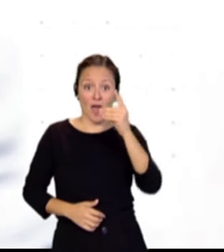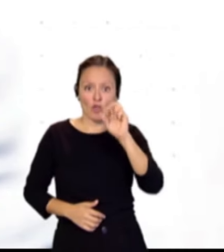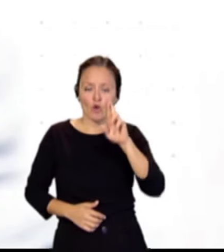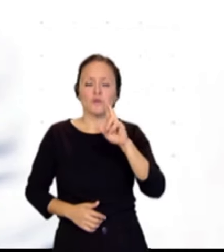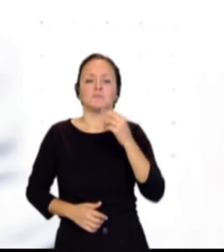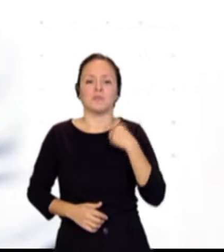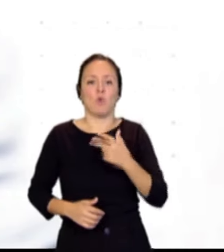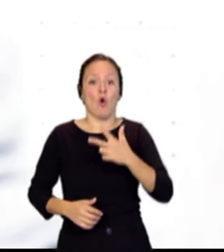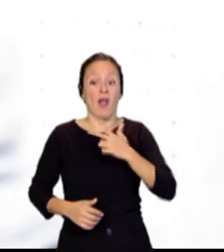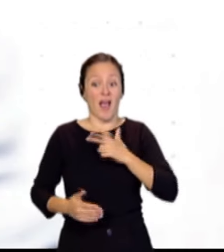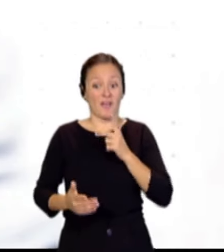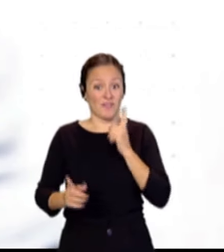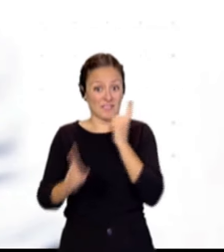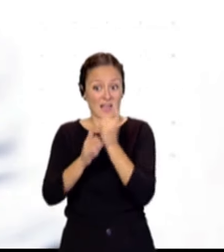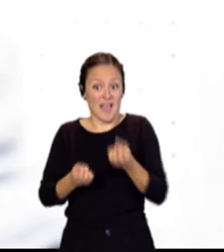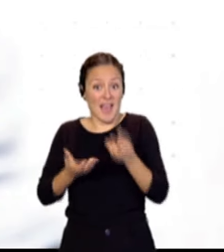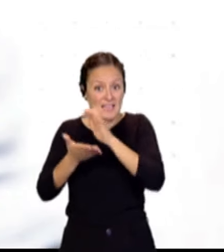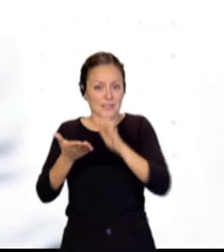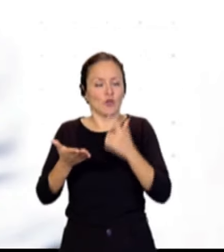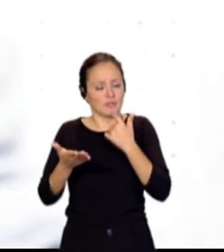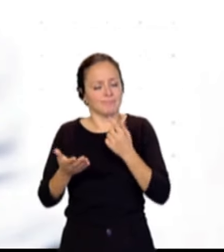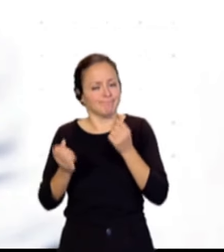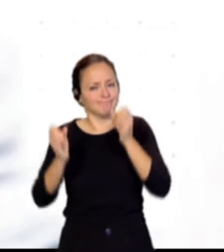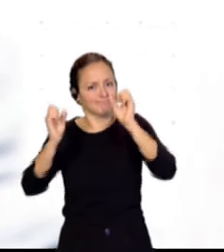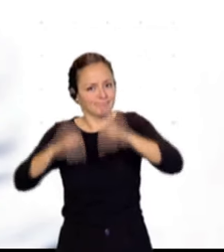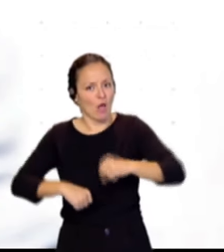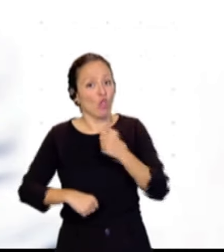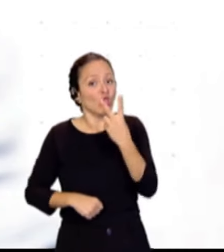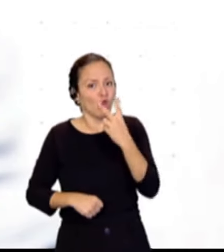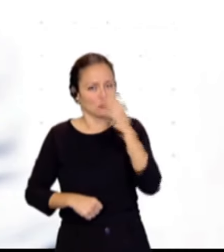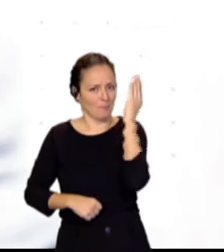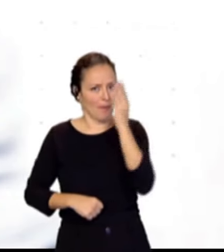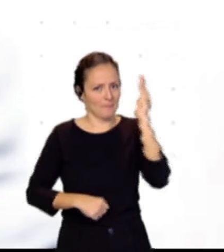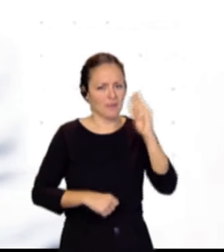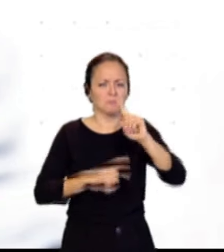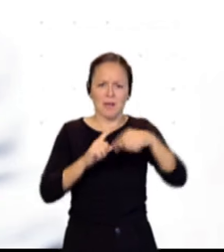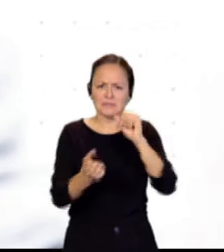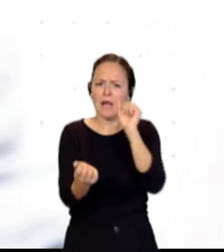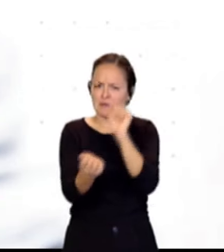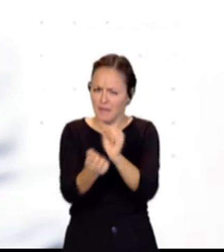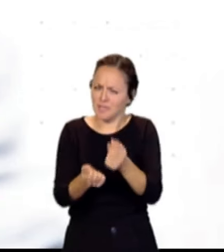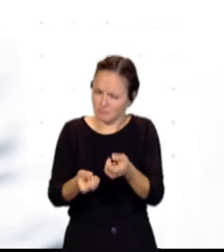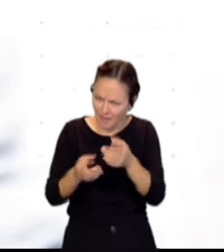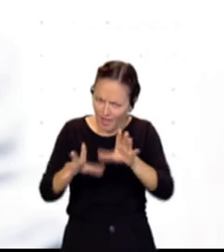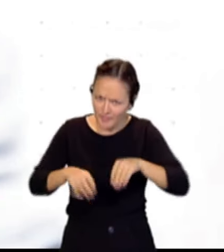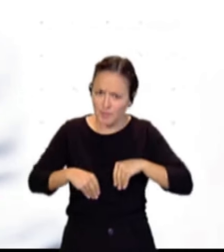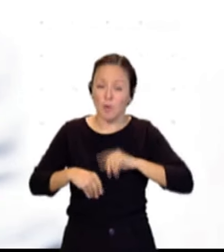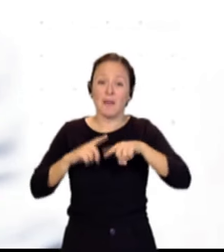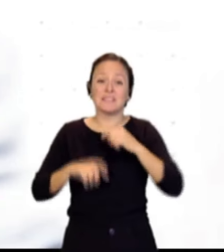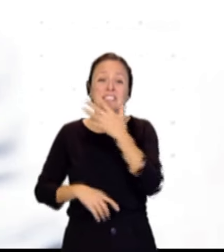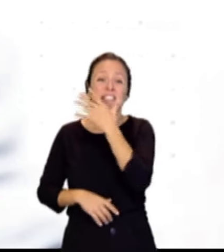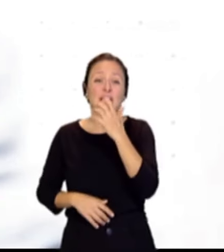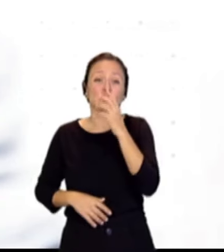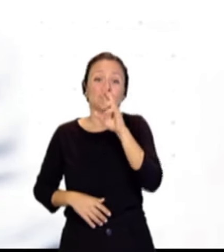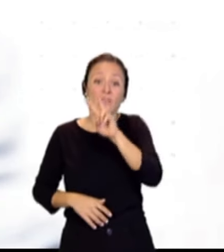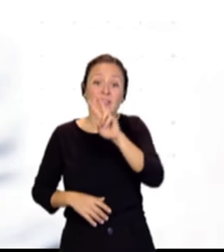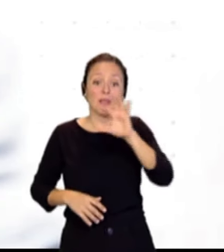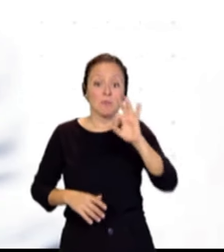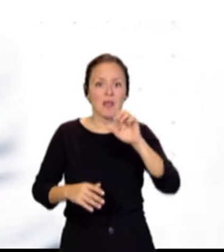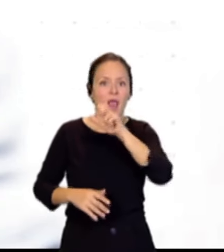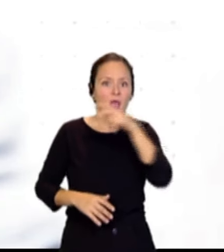fiscalía dos delitos fiscales asumió una condena de cárcel y se comprometió a pagar 520,000 a